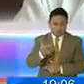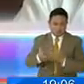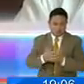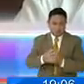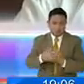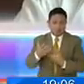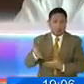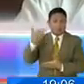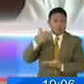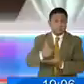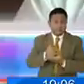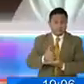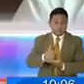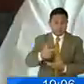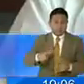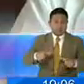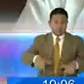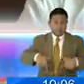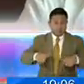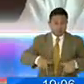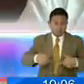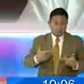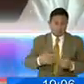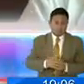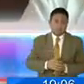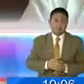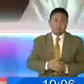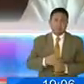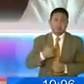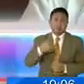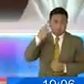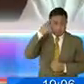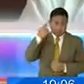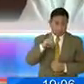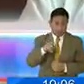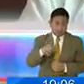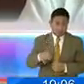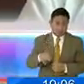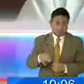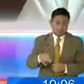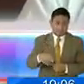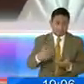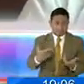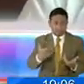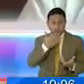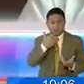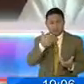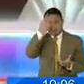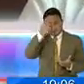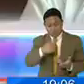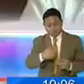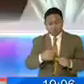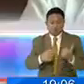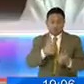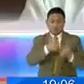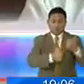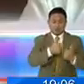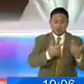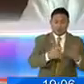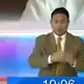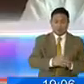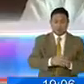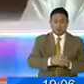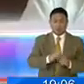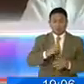mayores beneficios a Lenín Moreno de los que realmente tuvo. Entonces yo creo que en ese sentido la mejor decisión de los otros candidatos fue